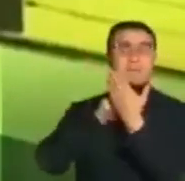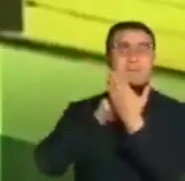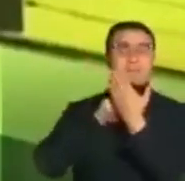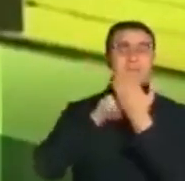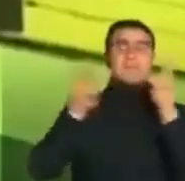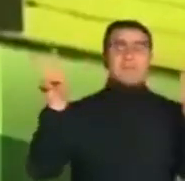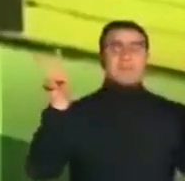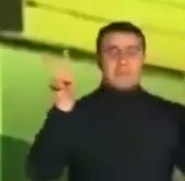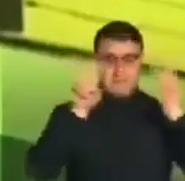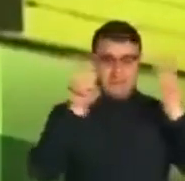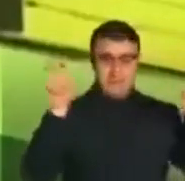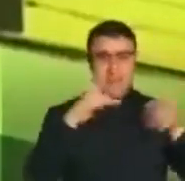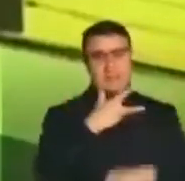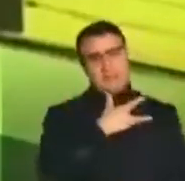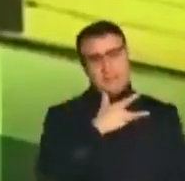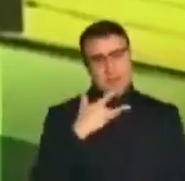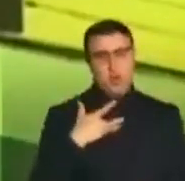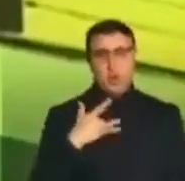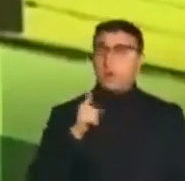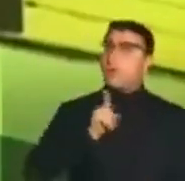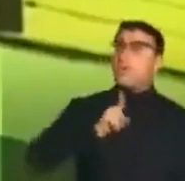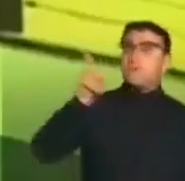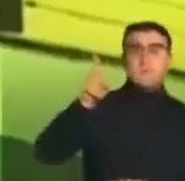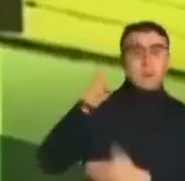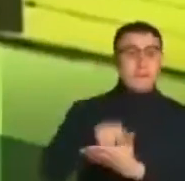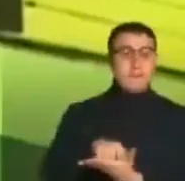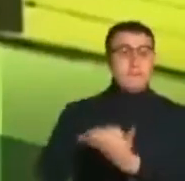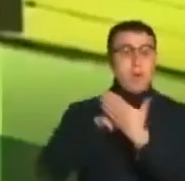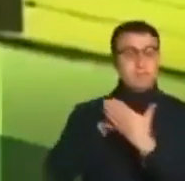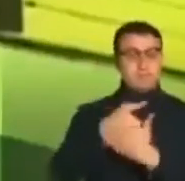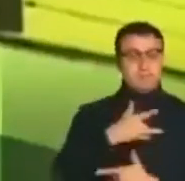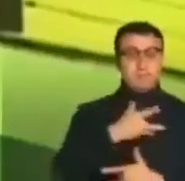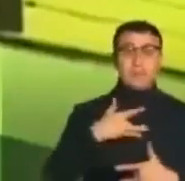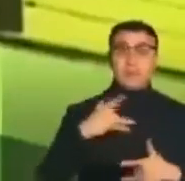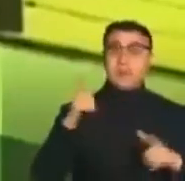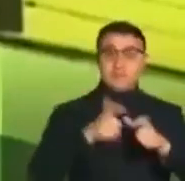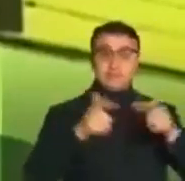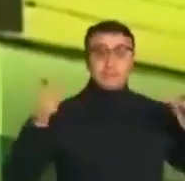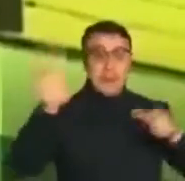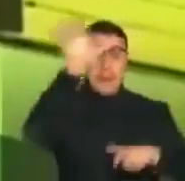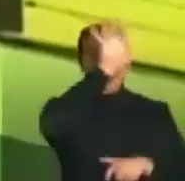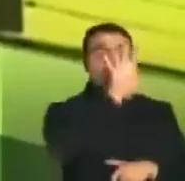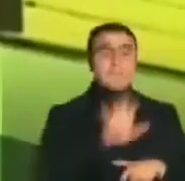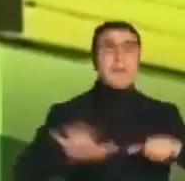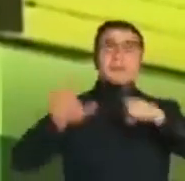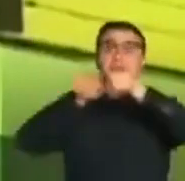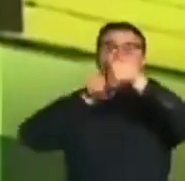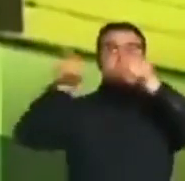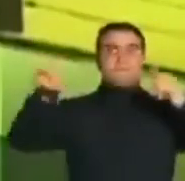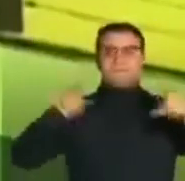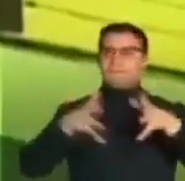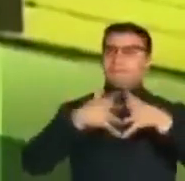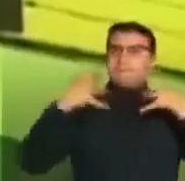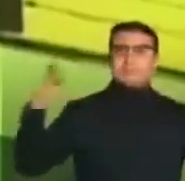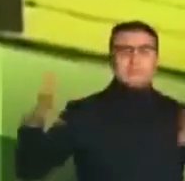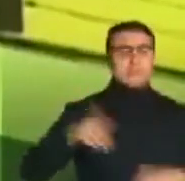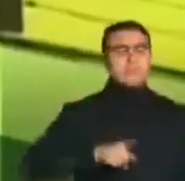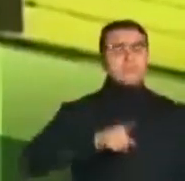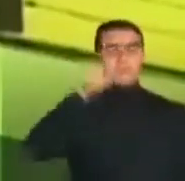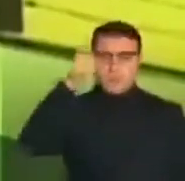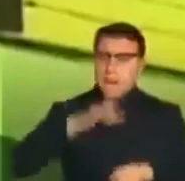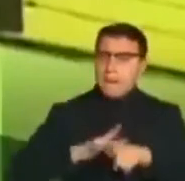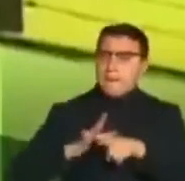alrededor de los sistemas de salud. La mayoría de los países lo tienen,